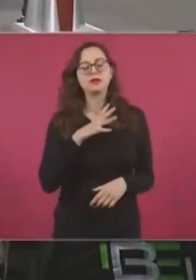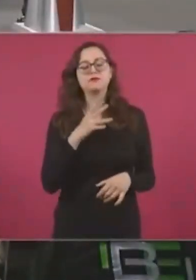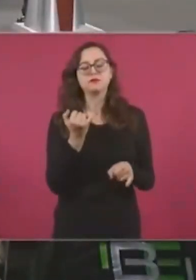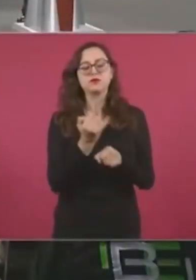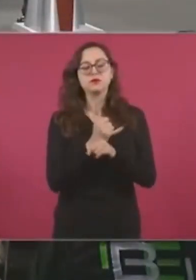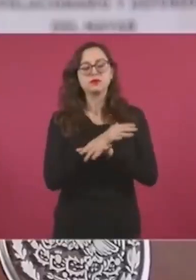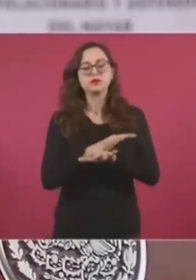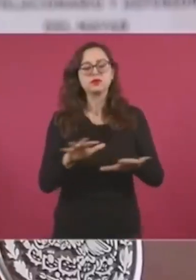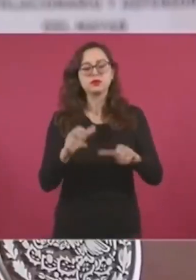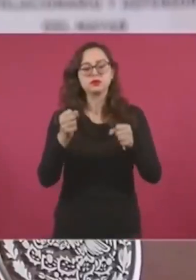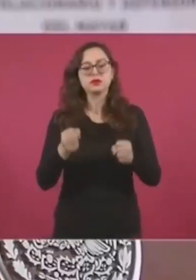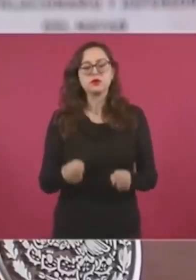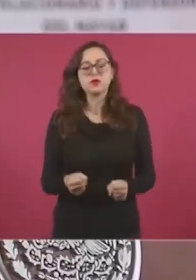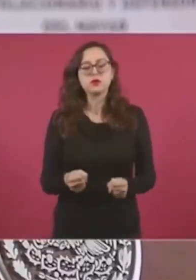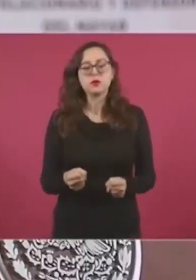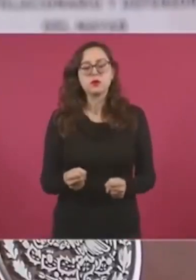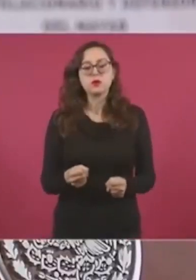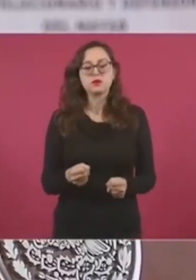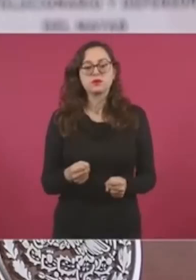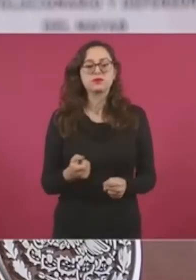si